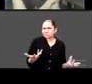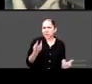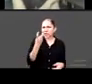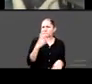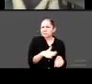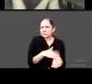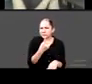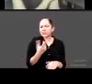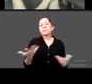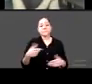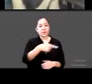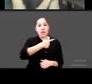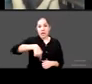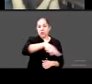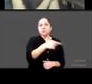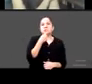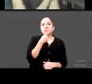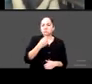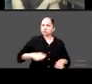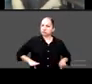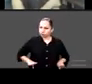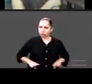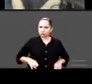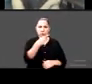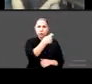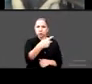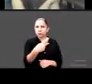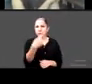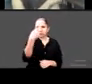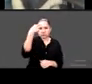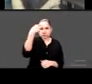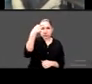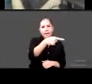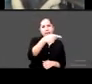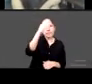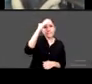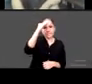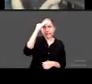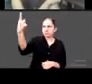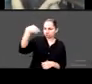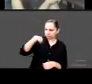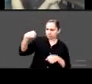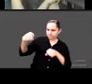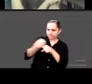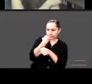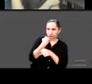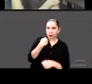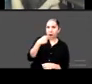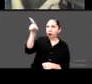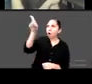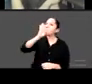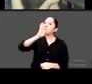de la niñez, de la infancia, lleva al niño a asumir las causas y consecuencias